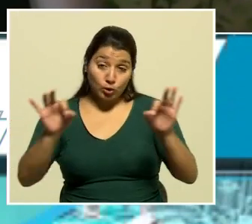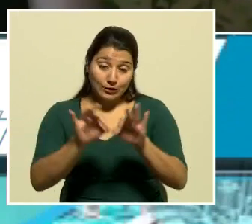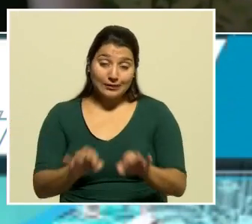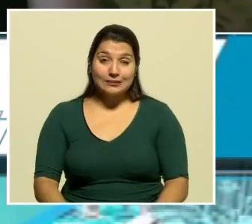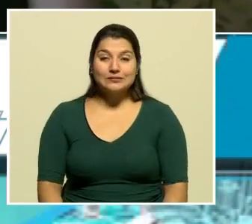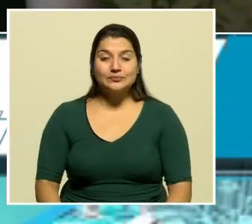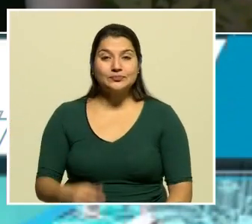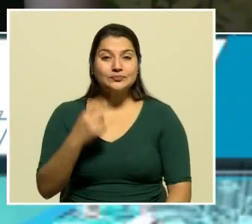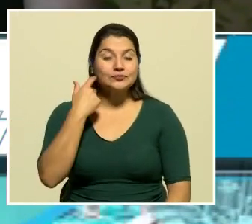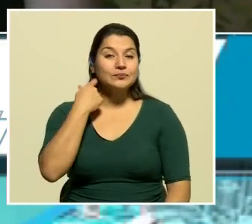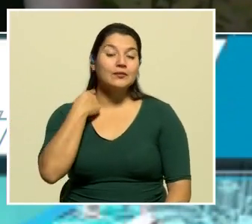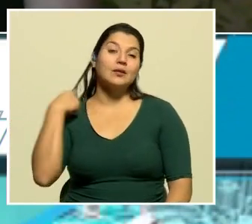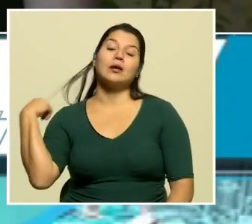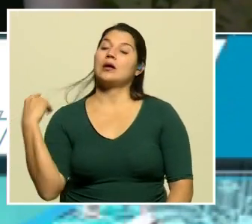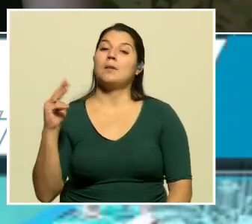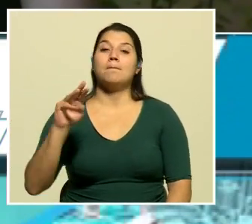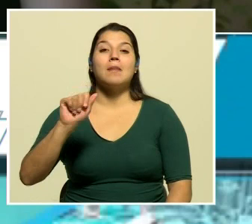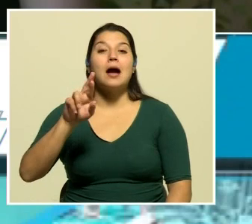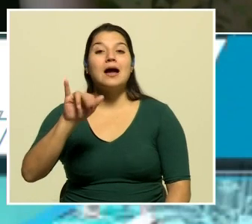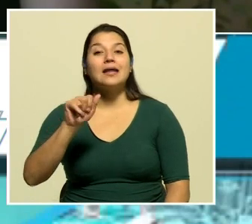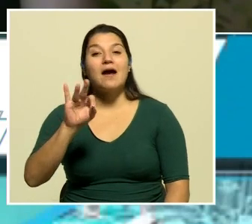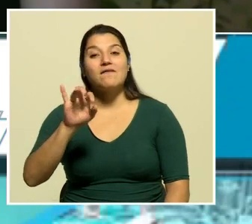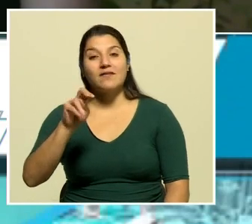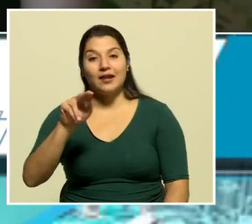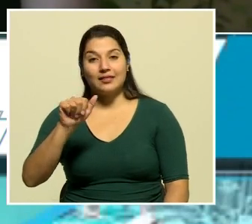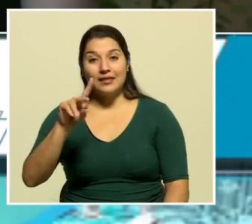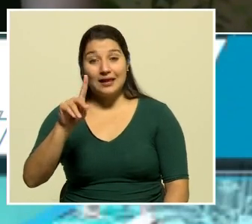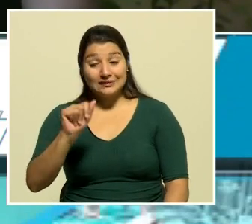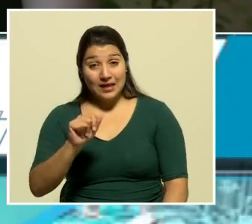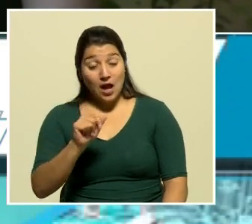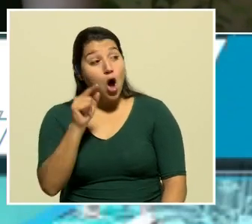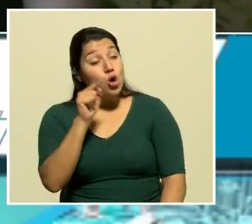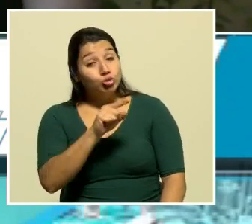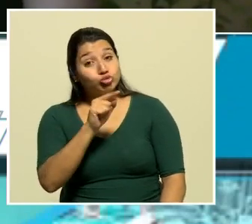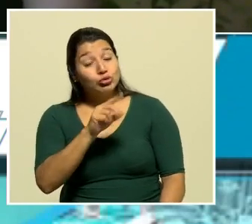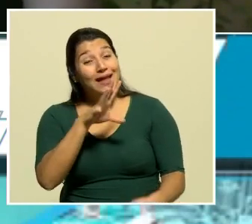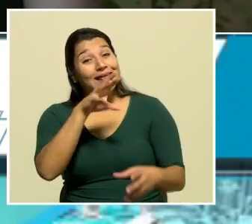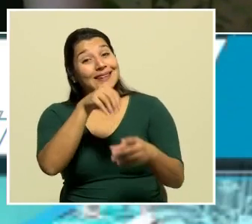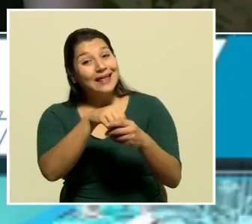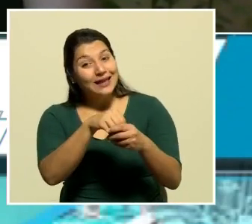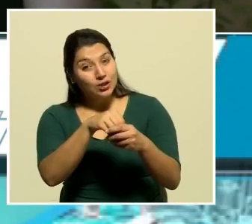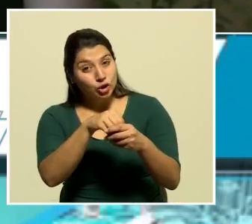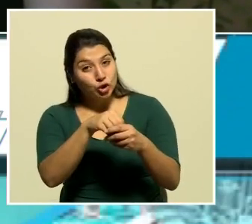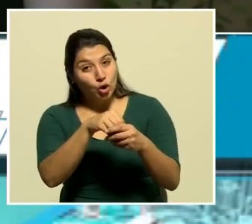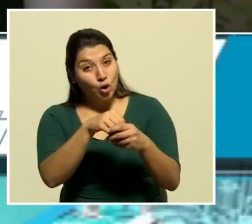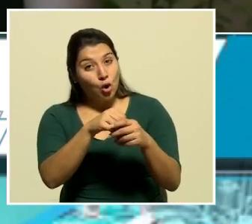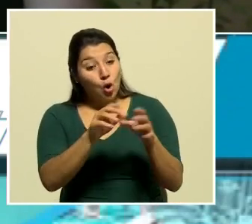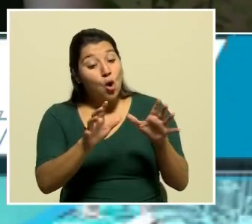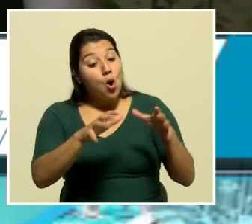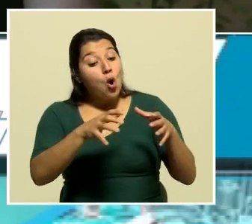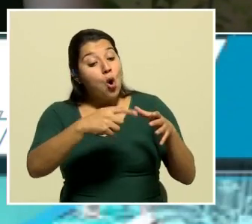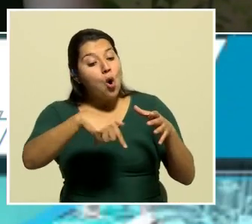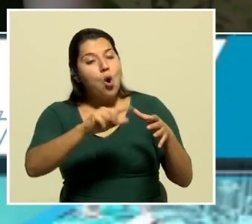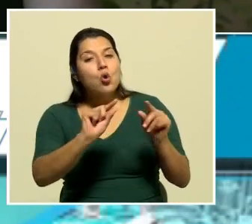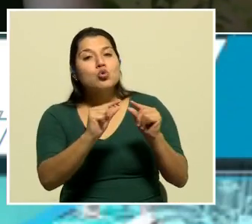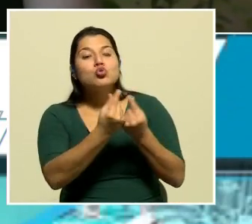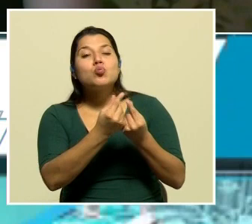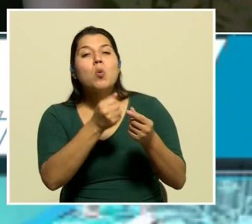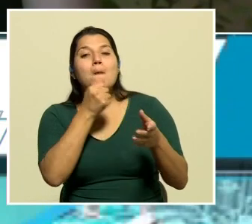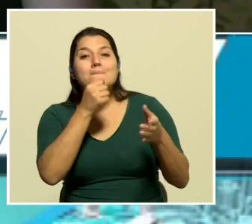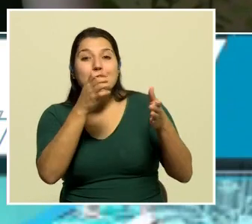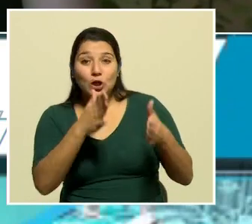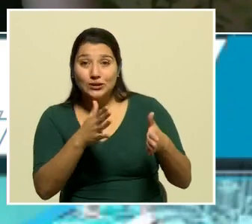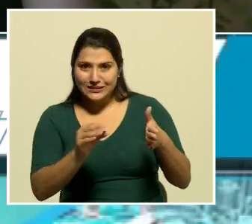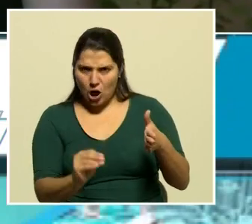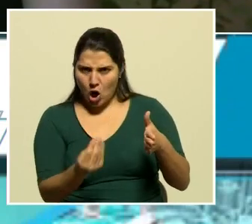ellas. María Fernanda, en tu caso, formás parte de un núcleo de periodistas jóvenes, pero que ya